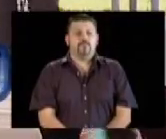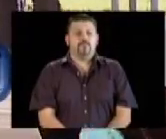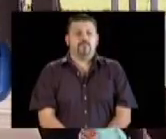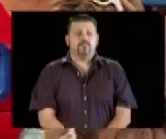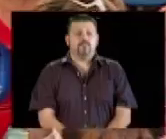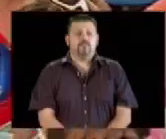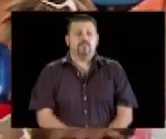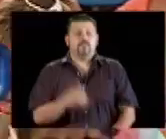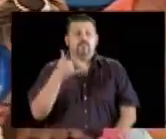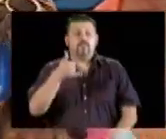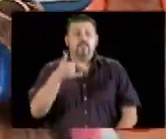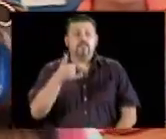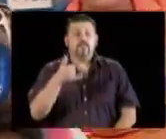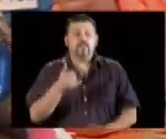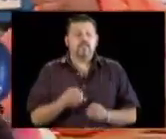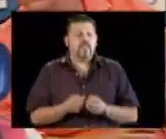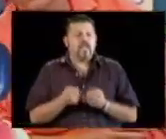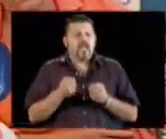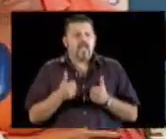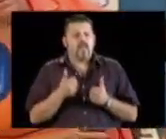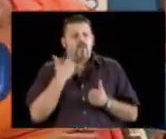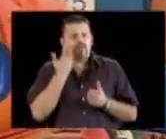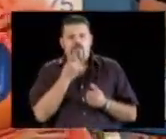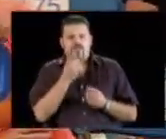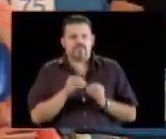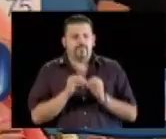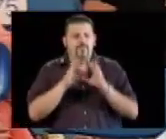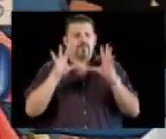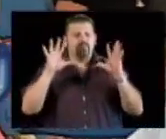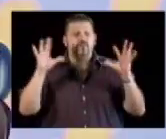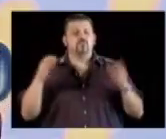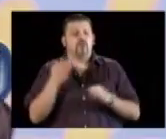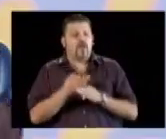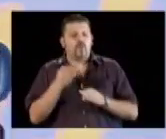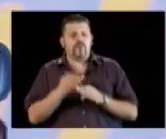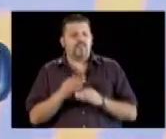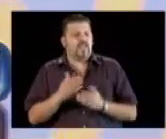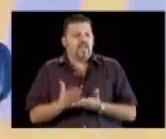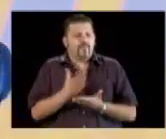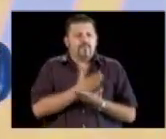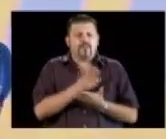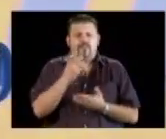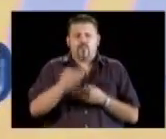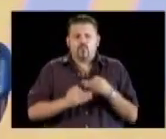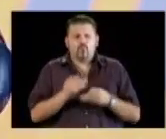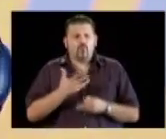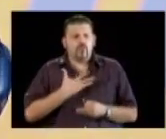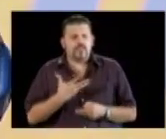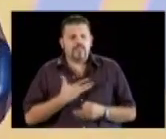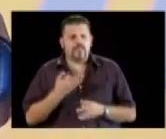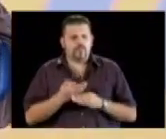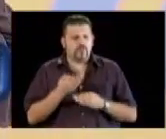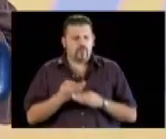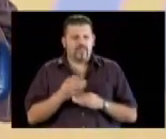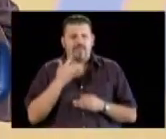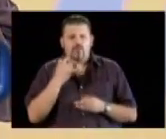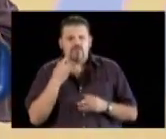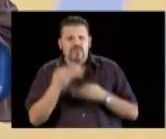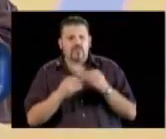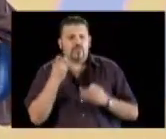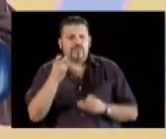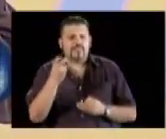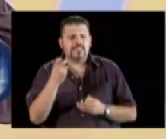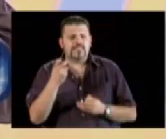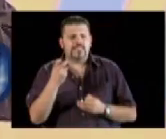Y algo maravilloso a partir de ahora, además de todo lo que tenemos para lograr este bono para muchos, y que